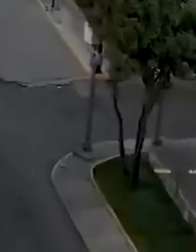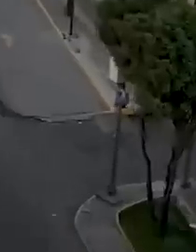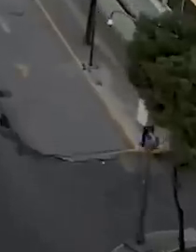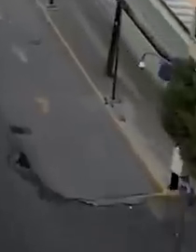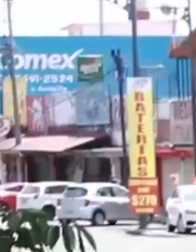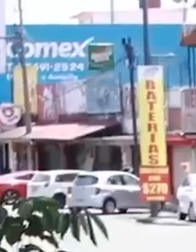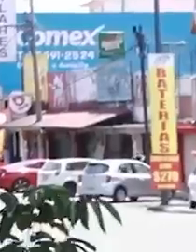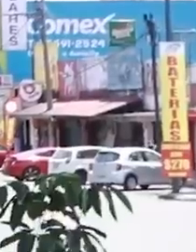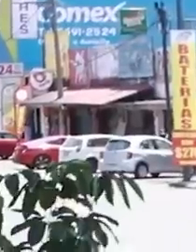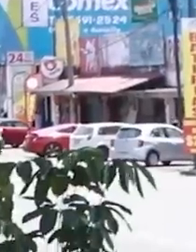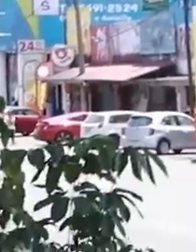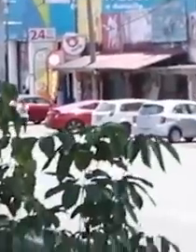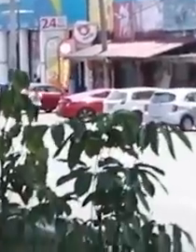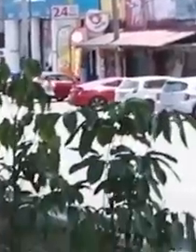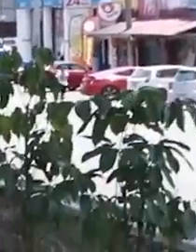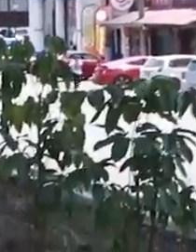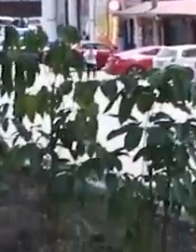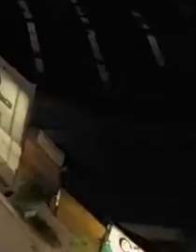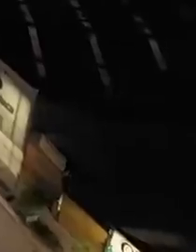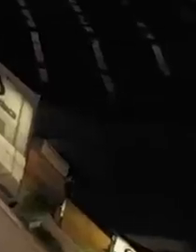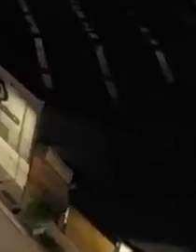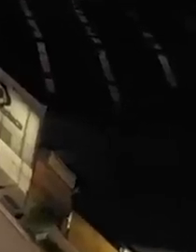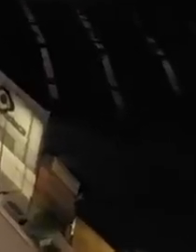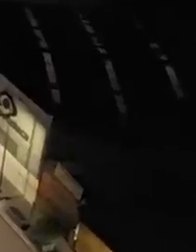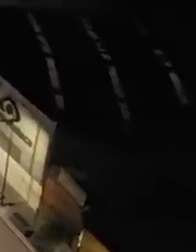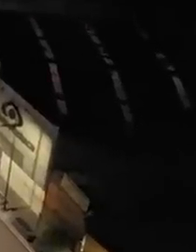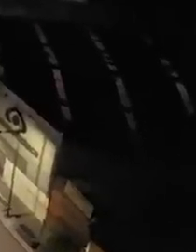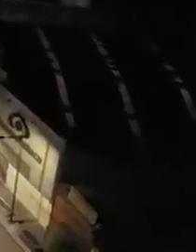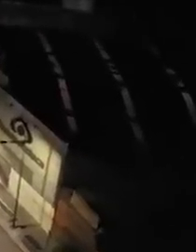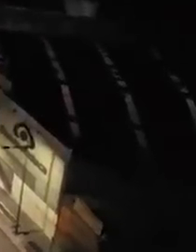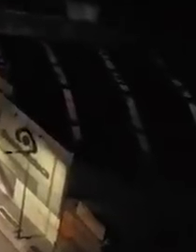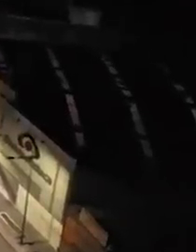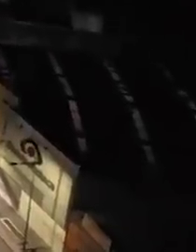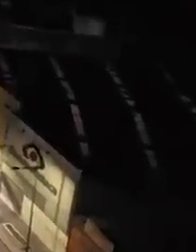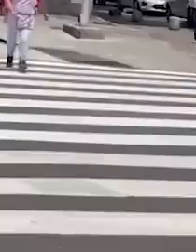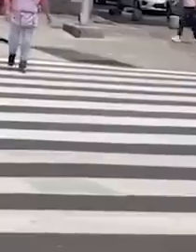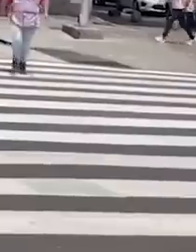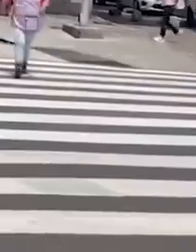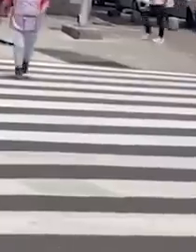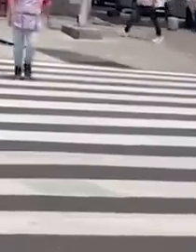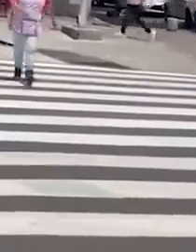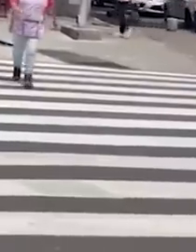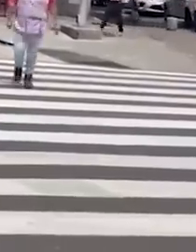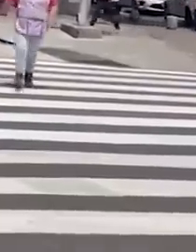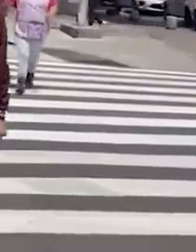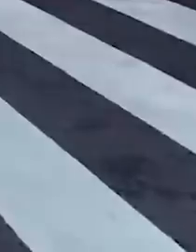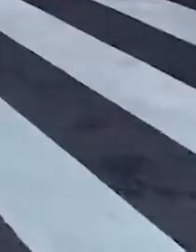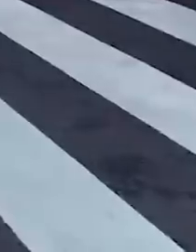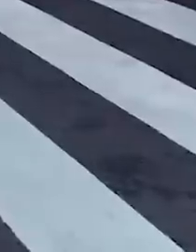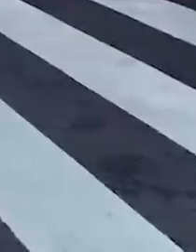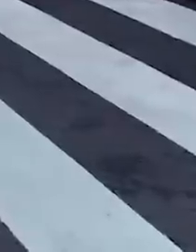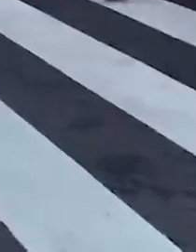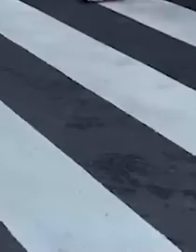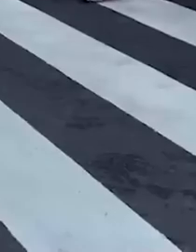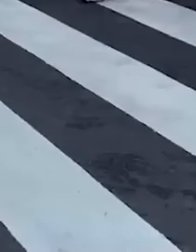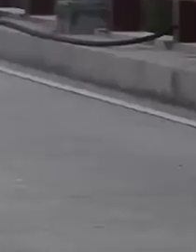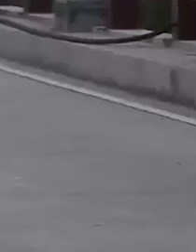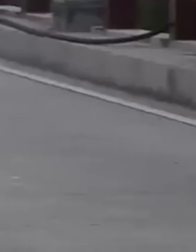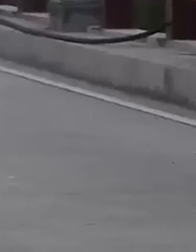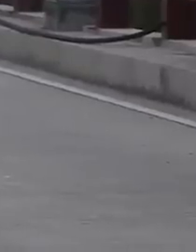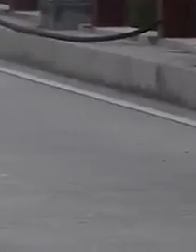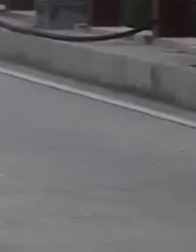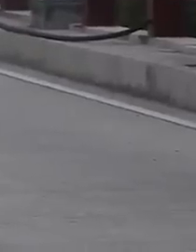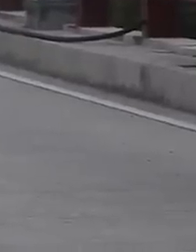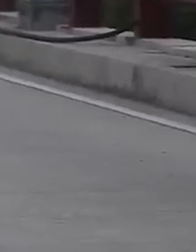Ermita Iztapalapa, contribuye a la nueva imagen, la creación de un sendero seguro y la instalación de 14 cruces peatonales.